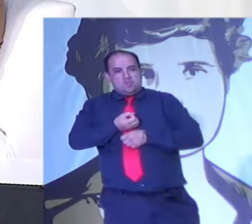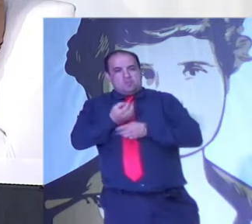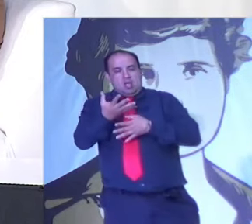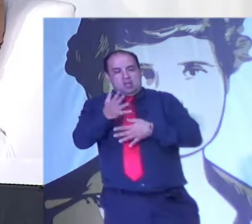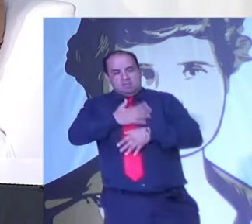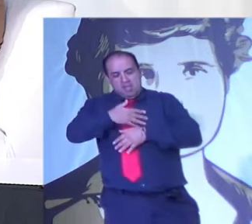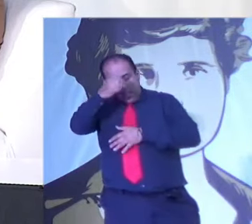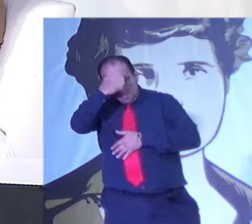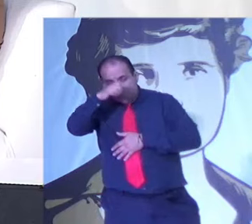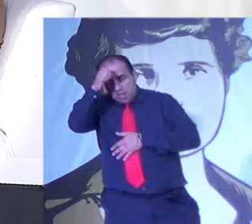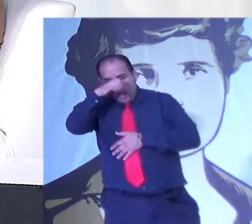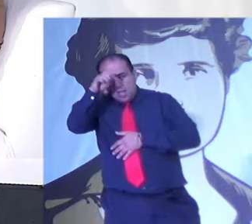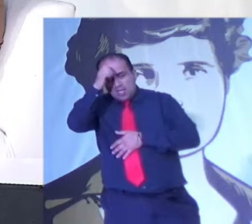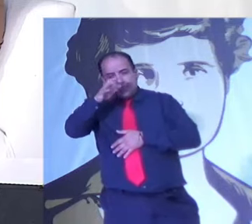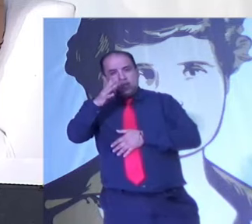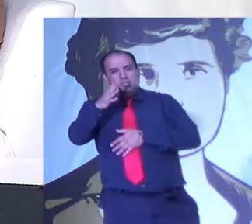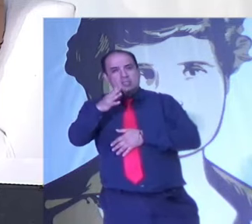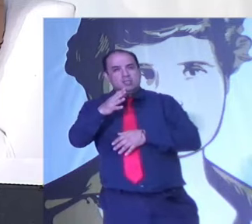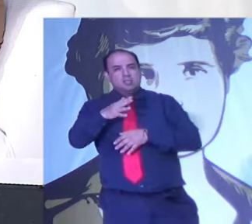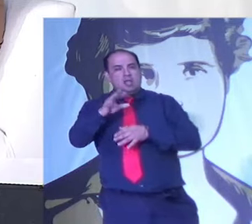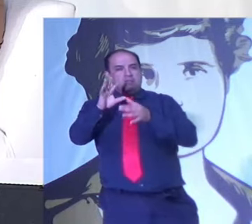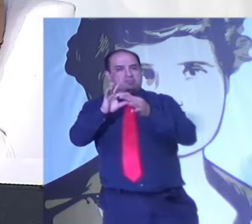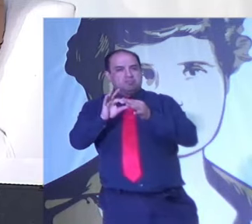¿no? de emociones, ¿no?